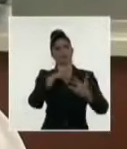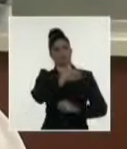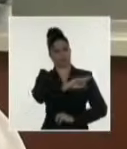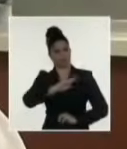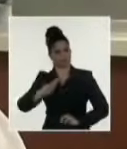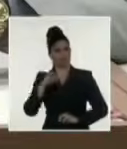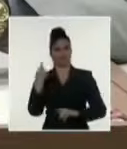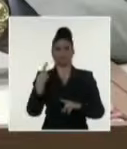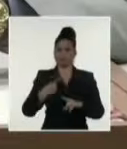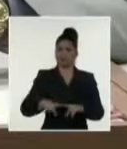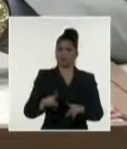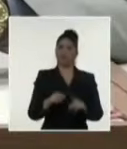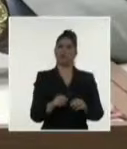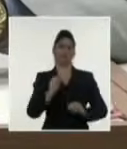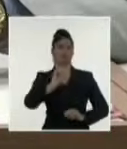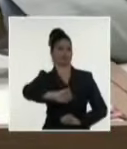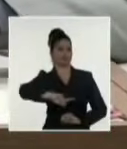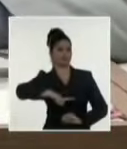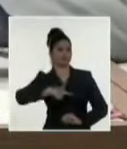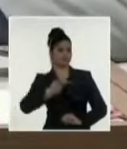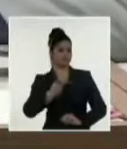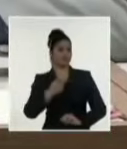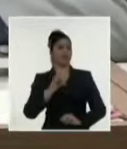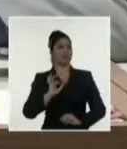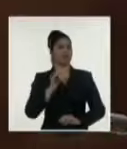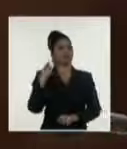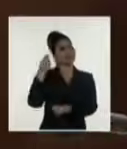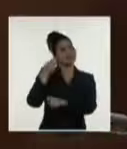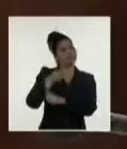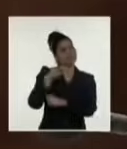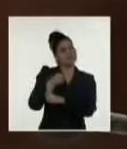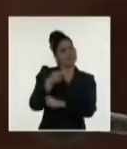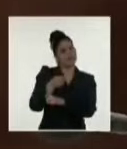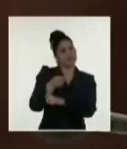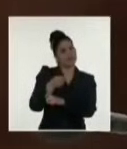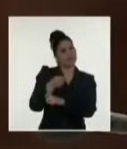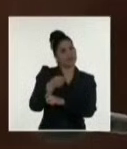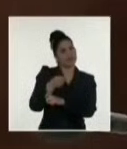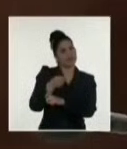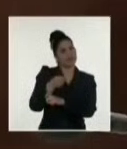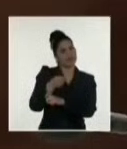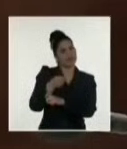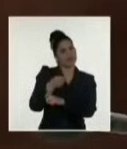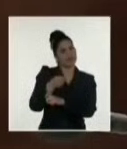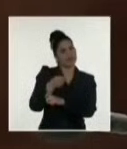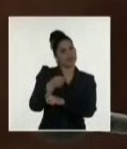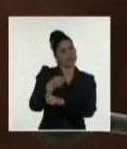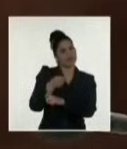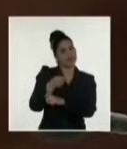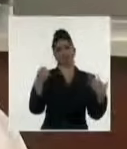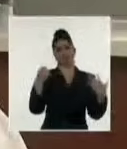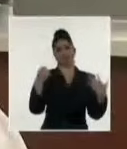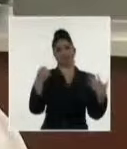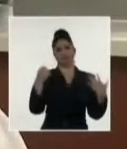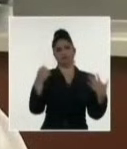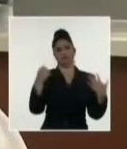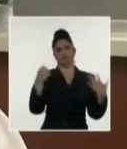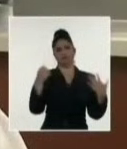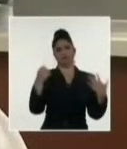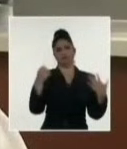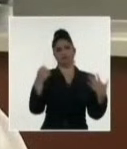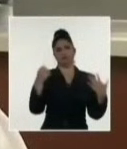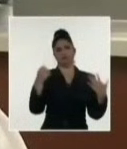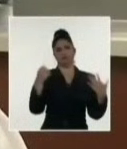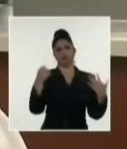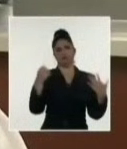el acervo teórico y cultural de la interpretación y enseñanza del marxismo otro mir la cara de este señor que de